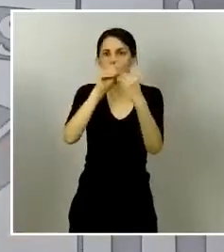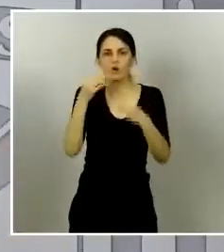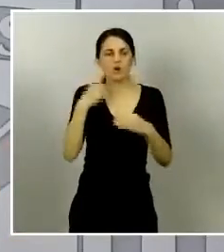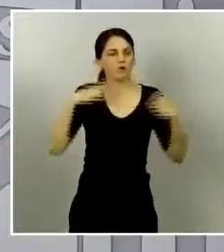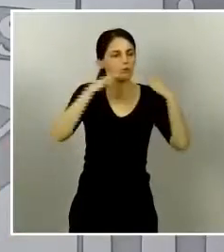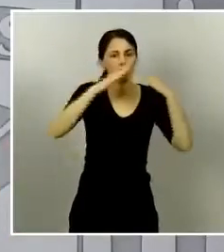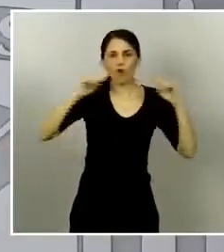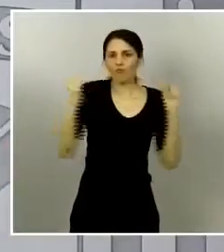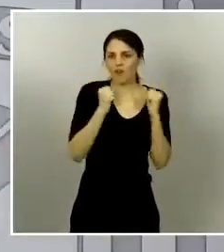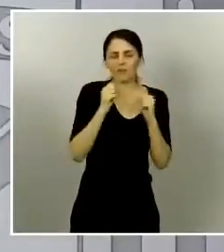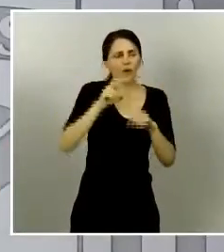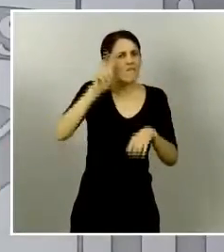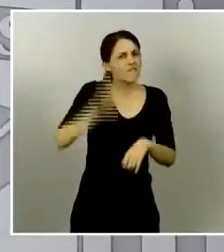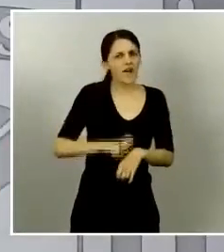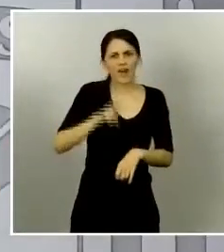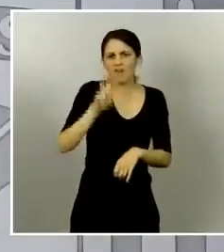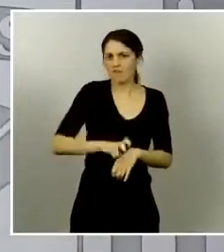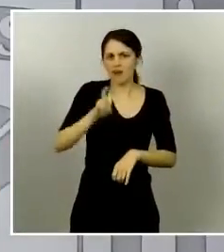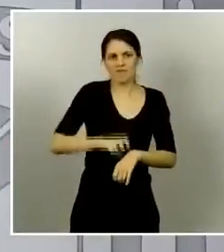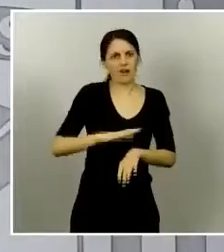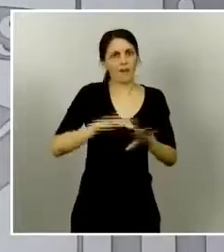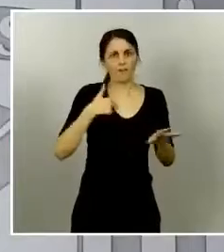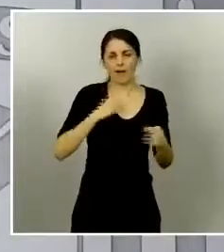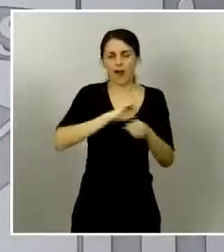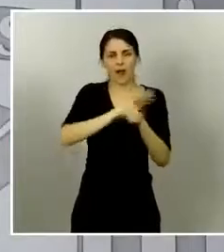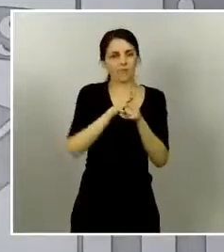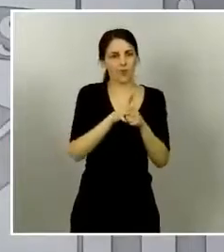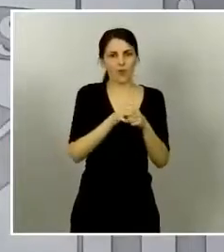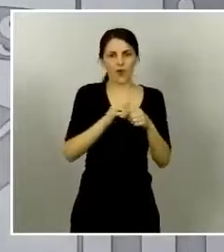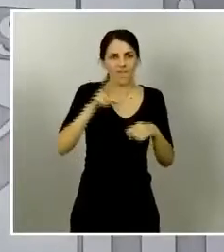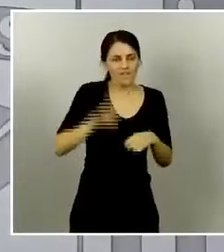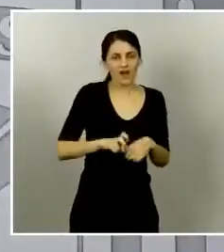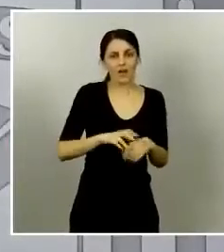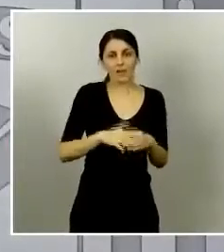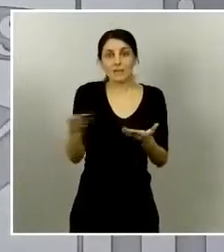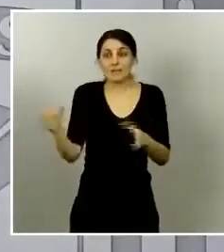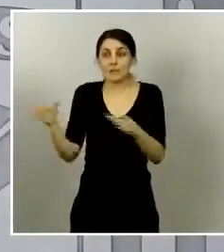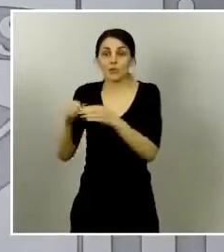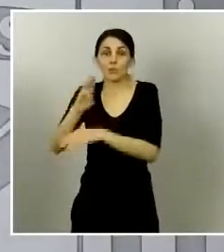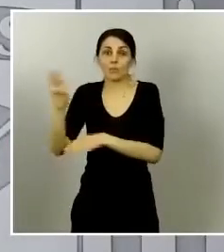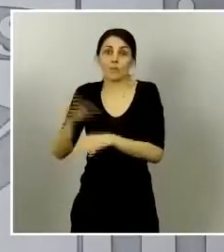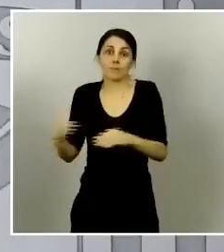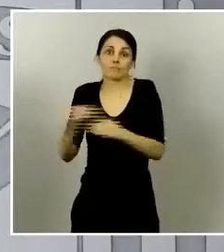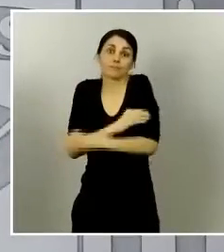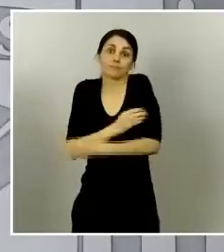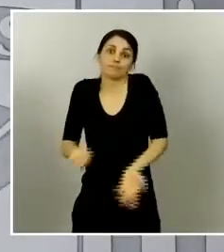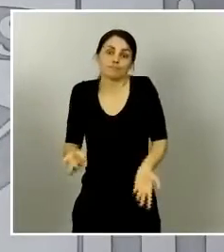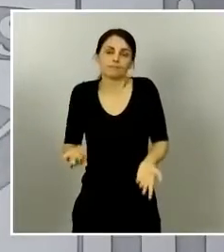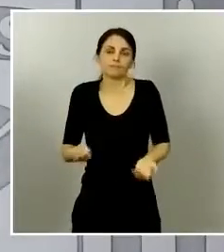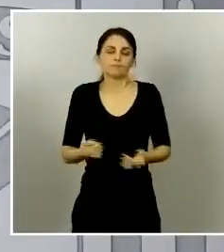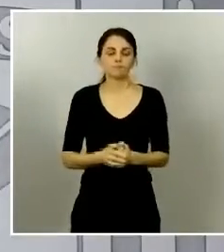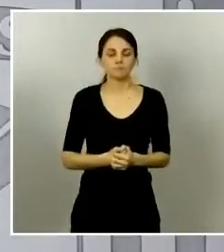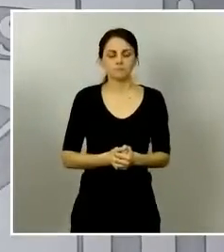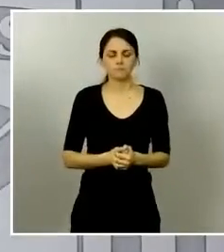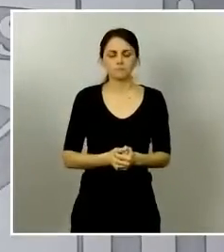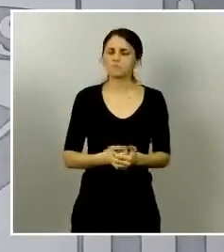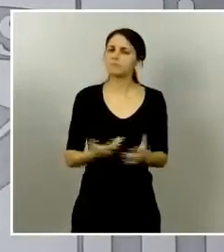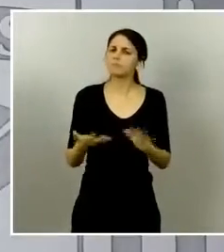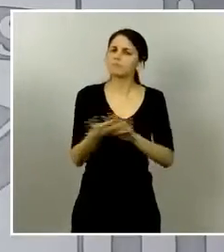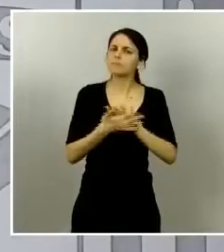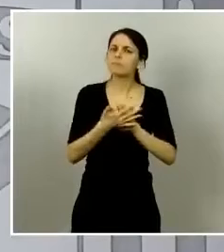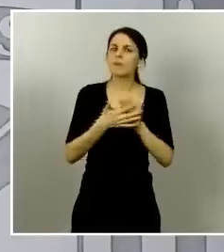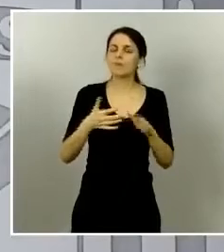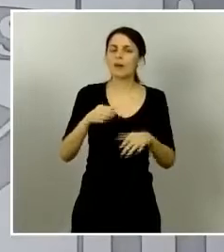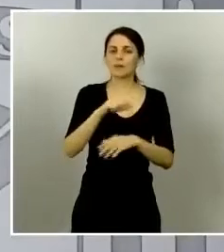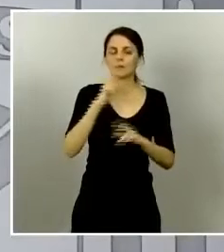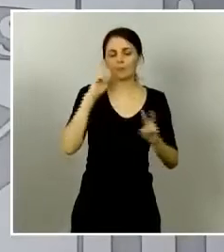que la restricción de movilidad es el instrumento que mejor les ha permitido luchar contra esta pandemia.